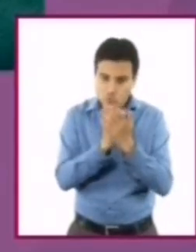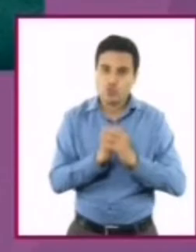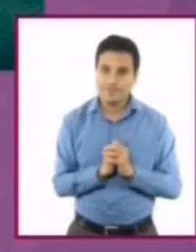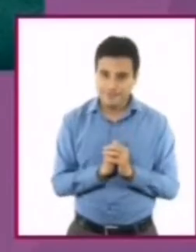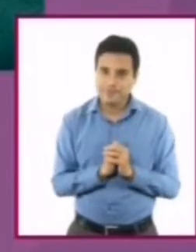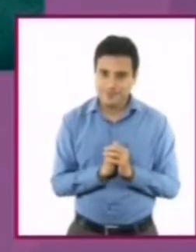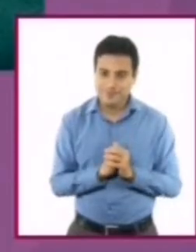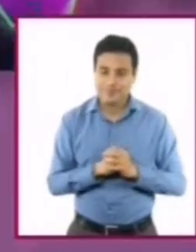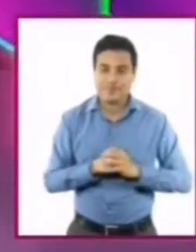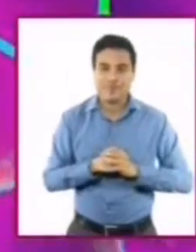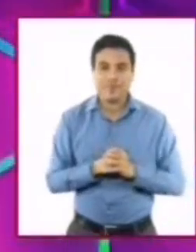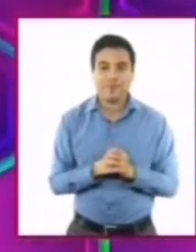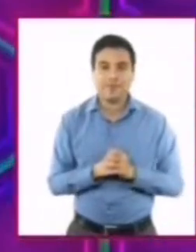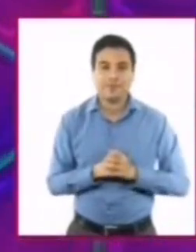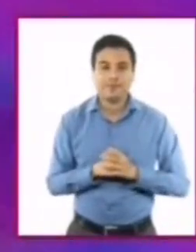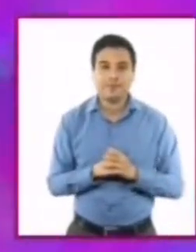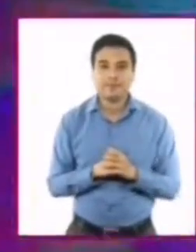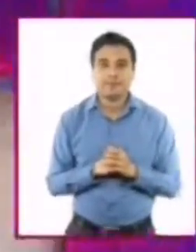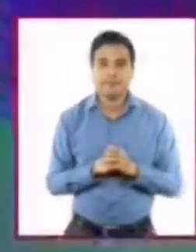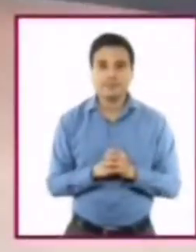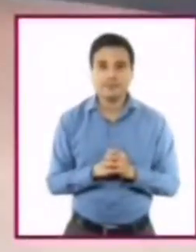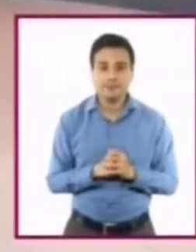débil.